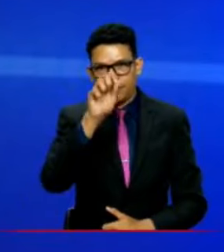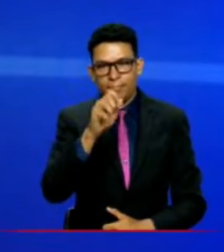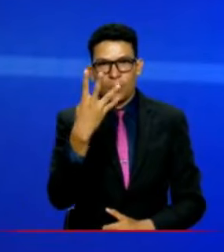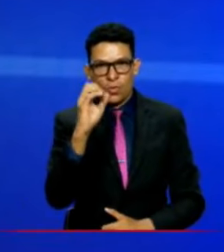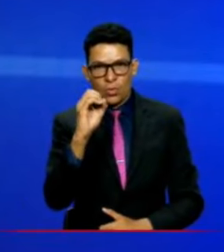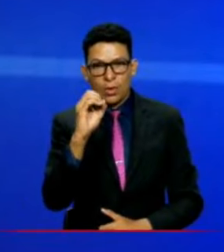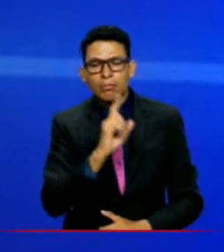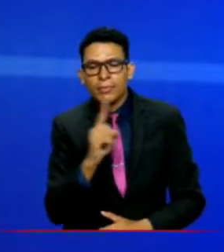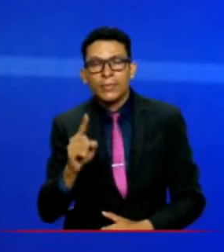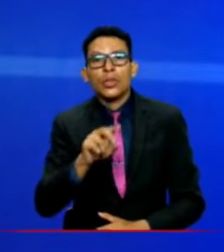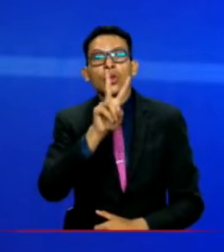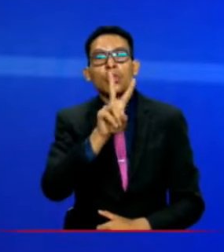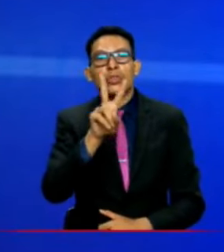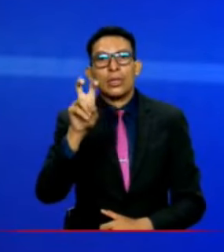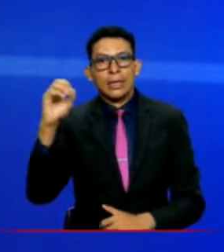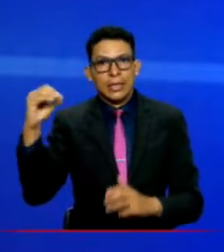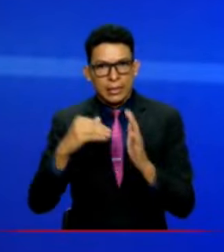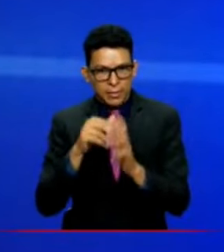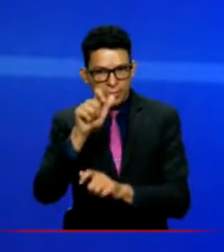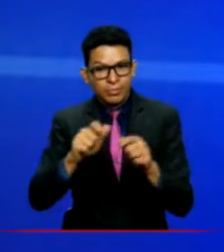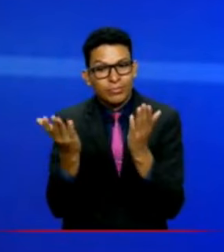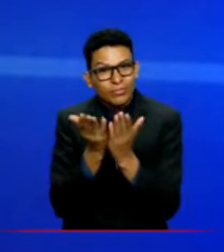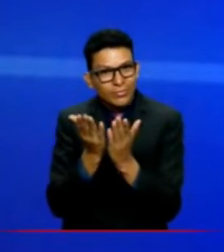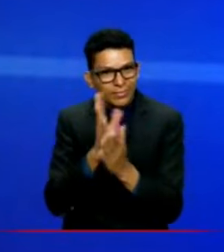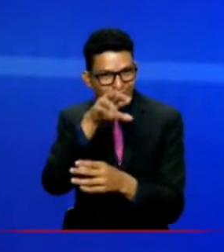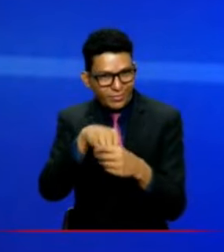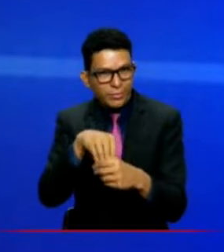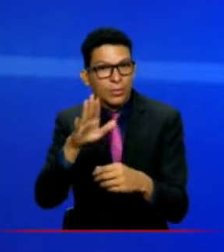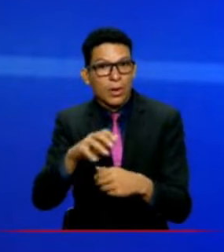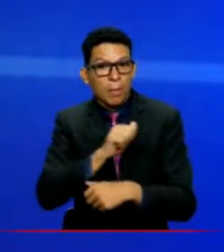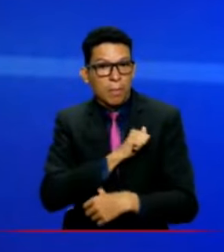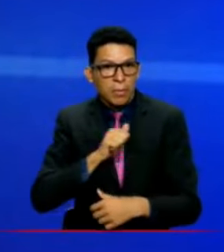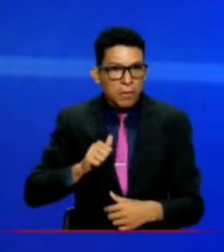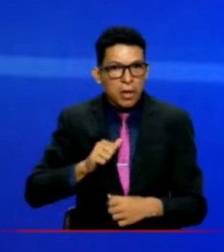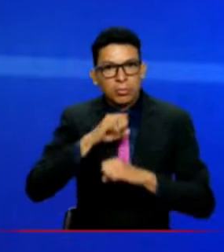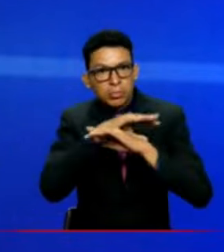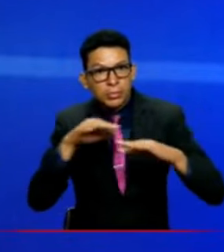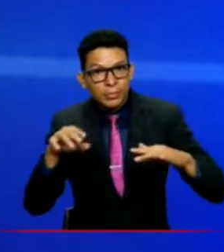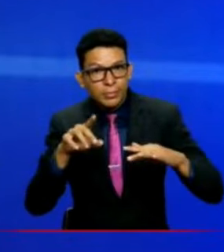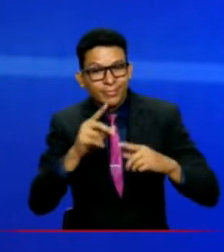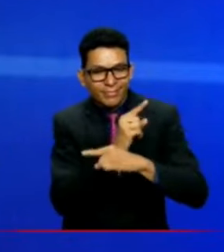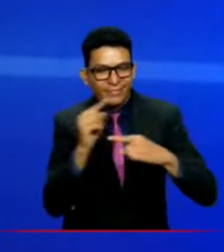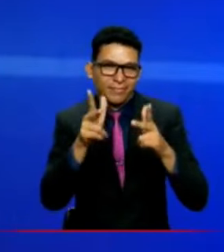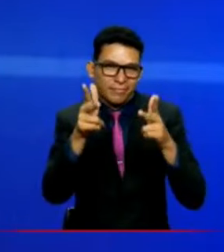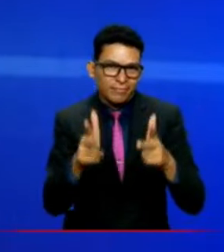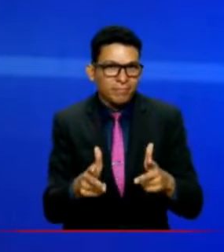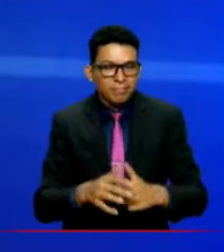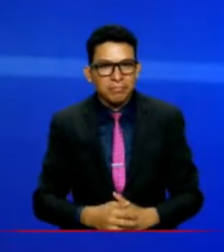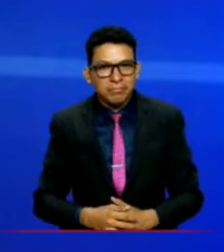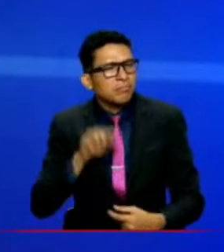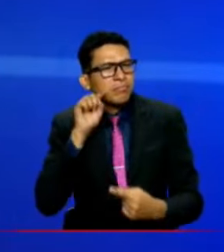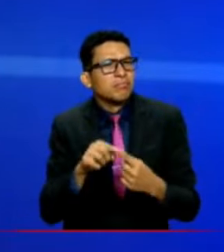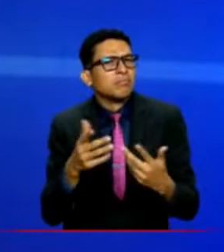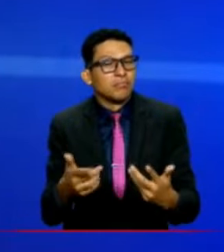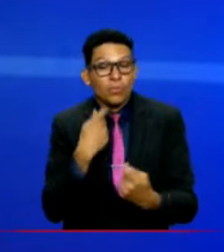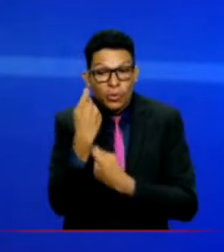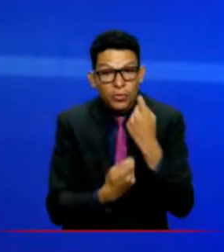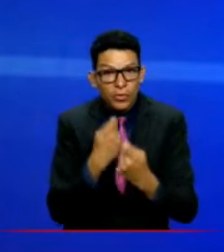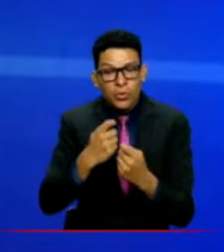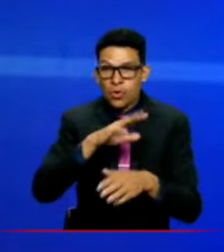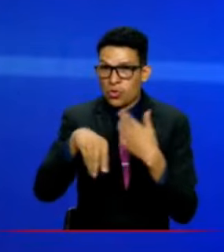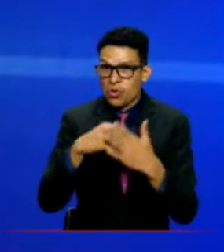Más de 270 mil estudiantes de colegios públicos y privados de Cali están en la semana de receso escolar, una medida que busca incentivar el comercio